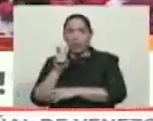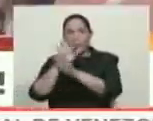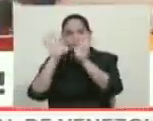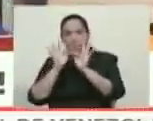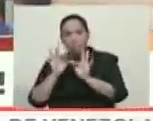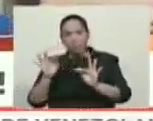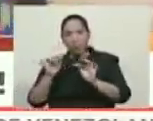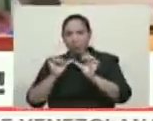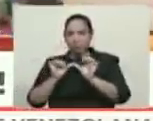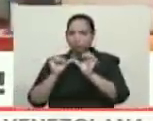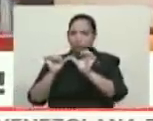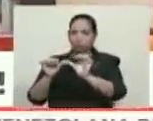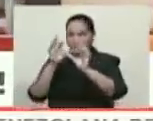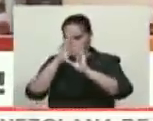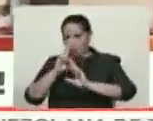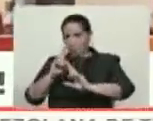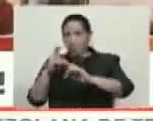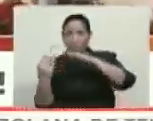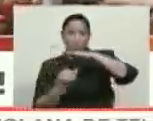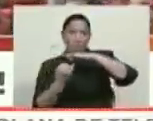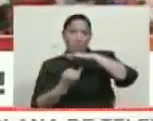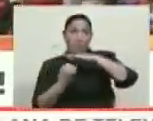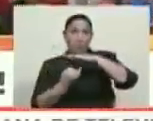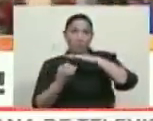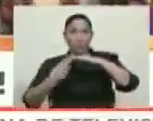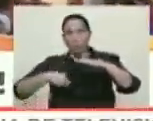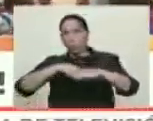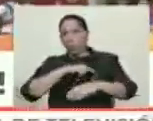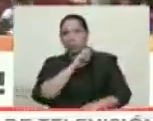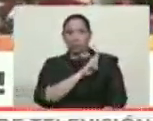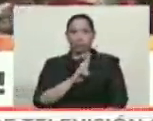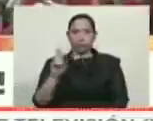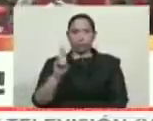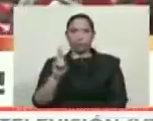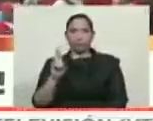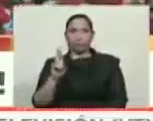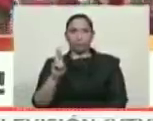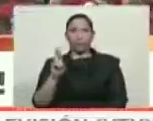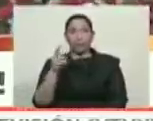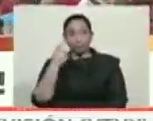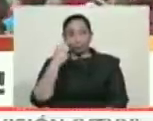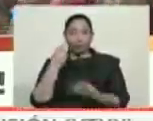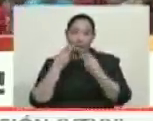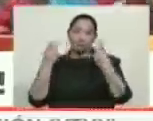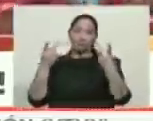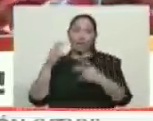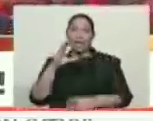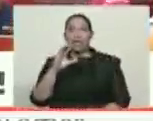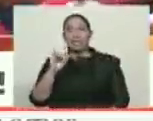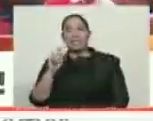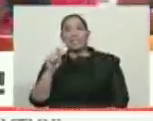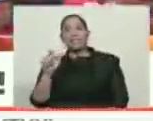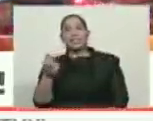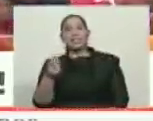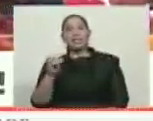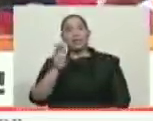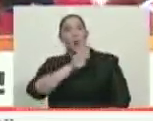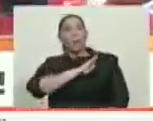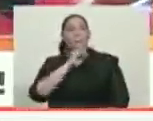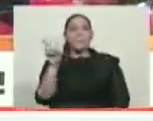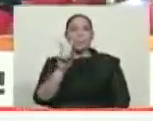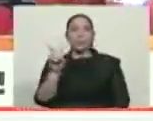siga respetando la institucionalidad de nuestra República. Esa es una de las consignas. Citgo es de los venezolanos. Nos